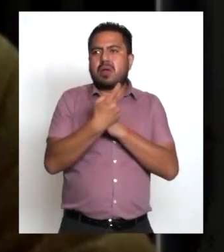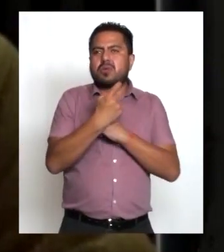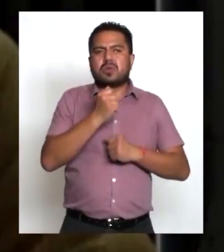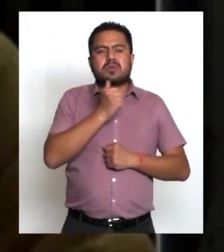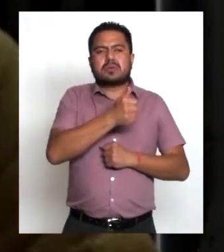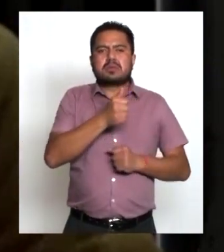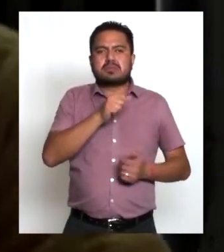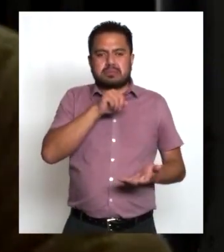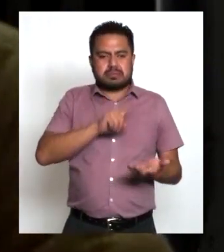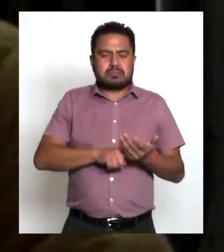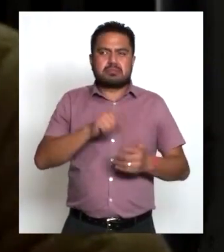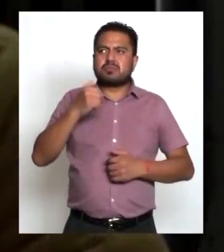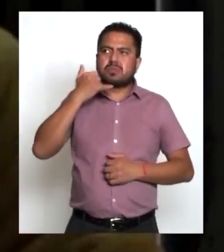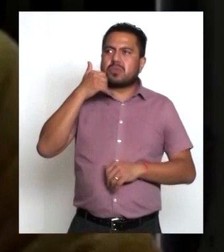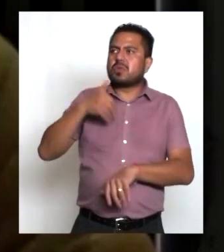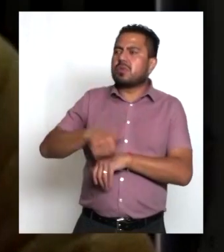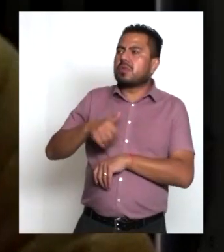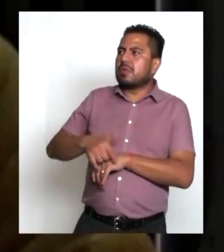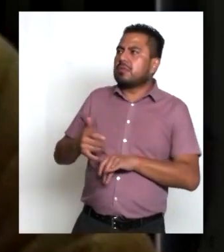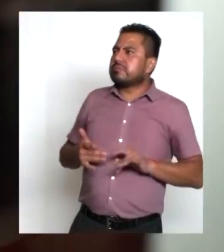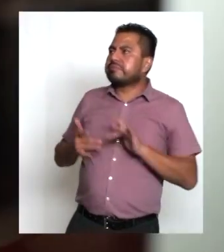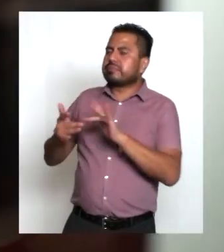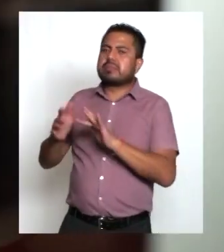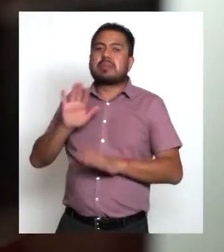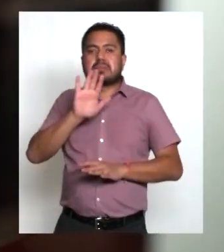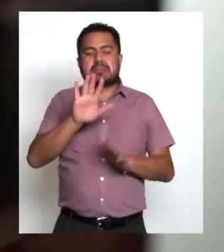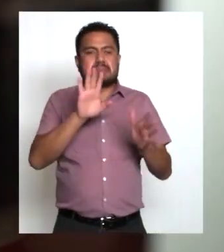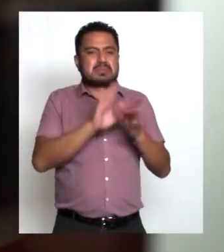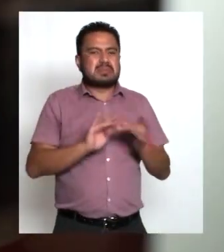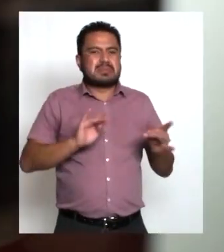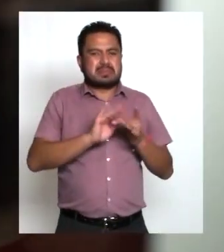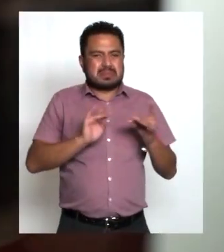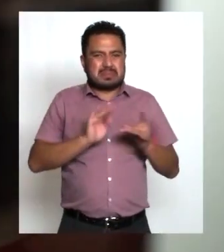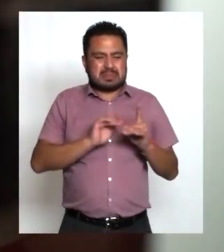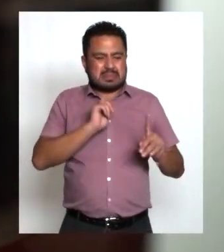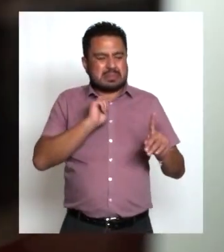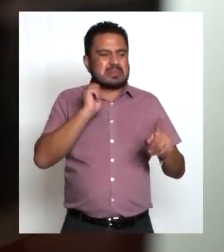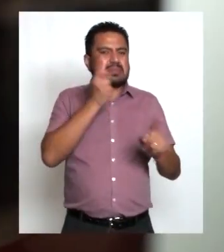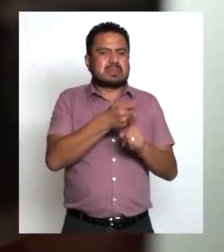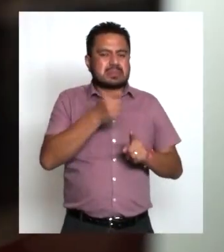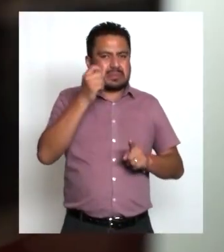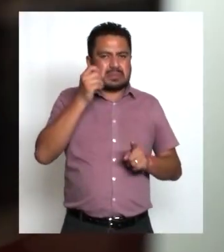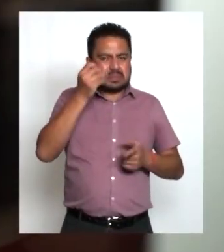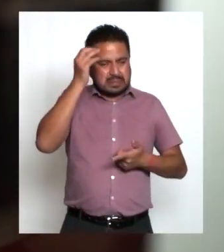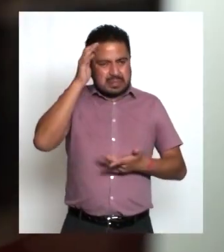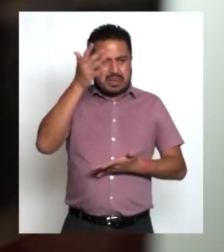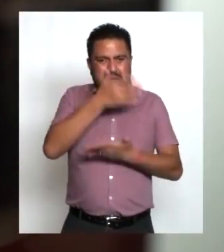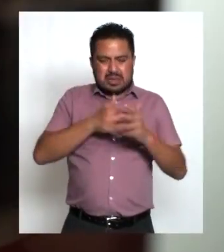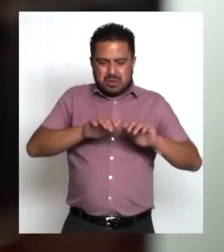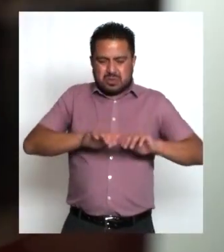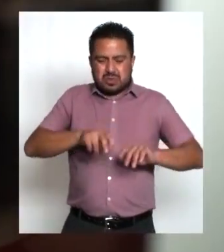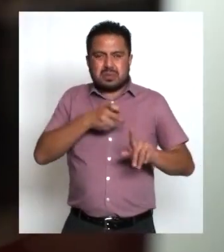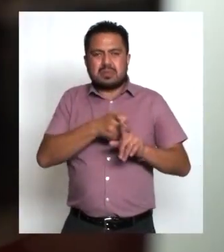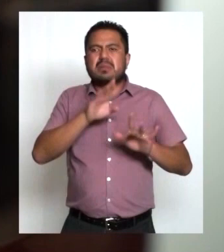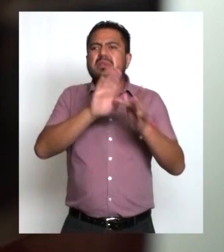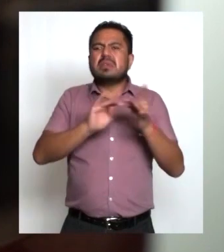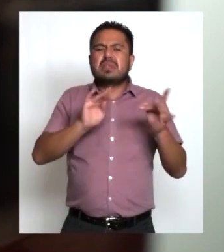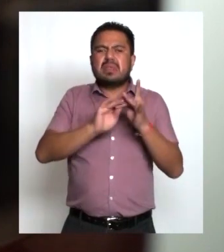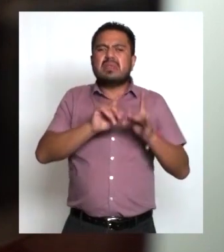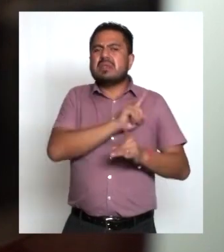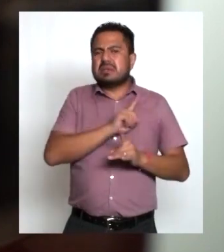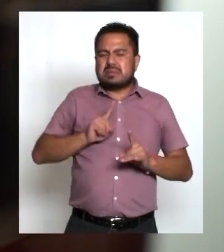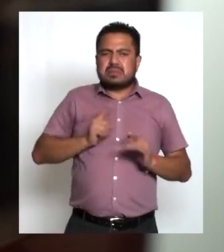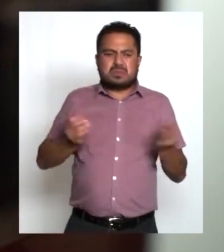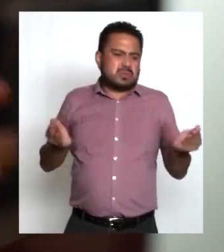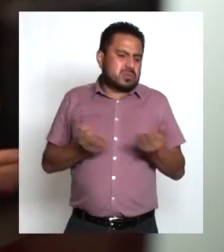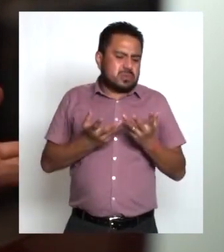y automáticamente marcara el número telefónico. Oye, y hablando de los servidores, ¿por qué se dice que